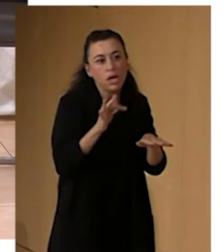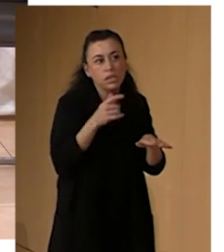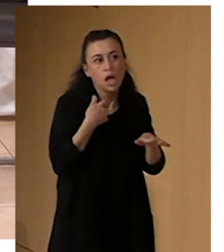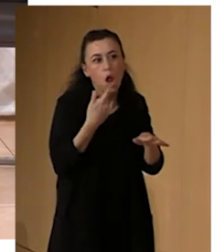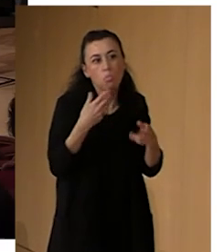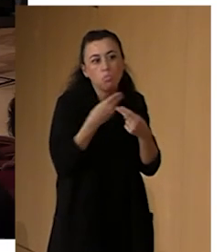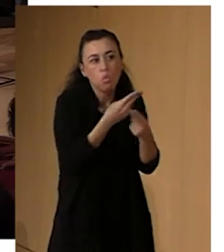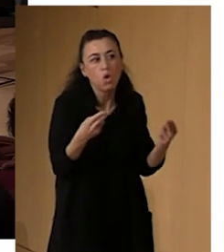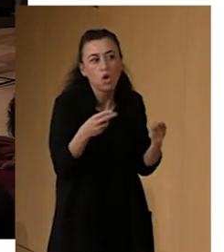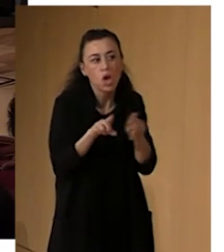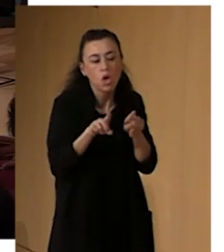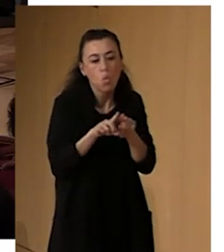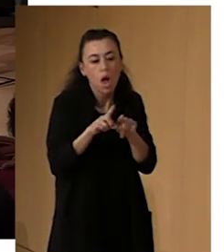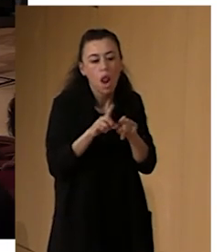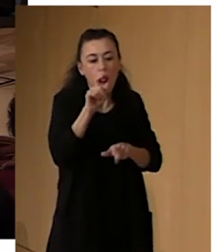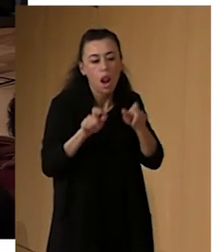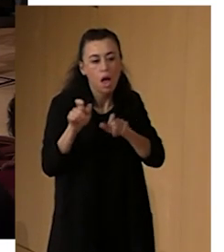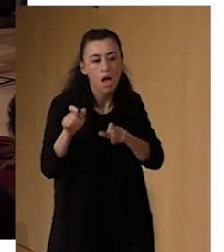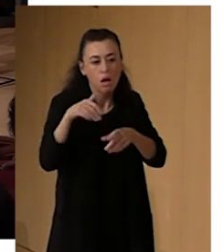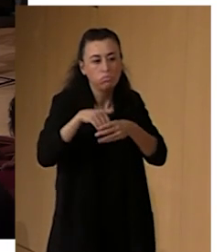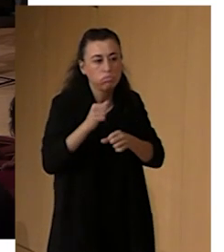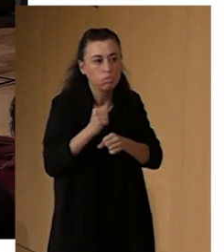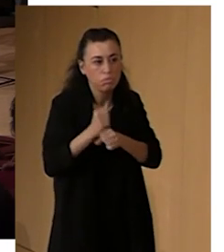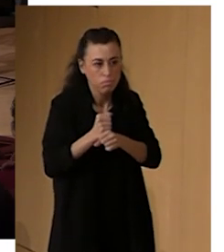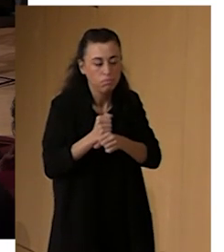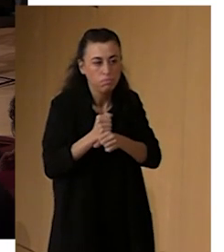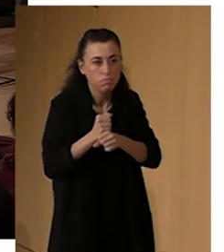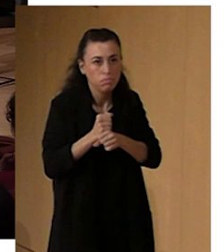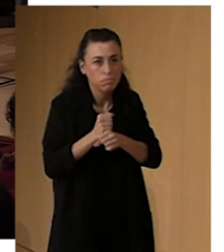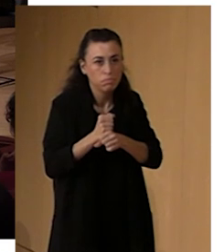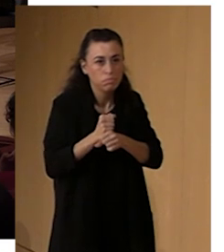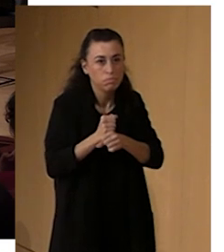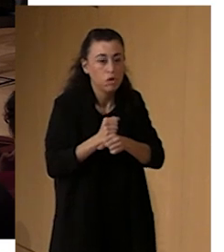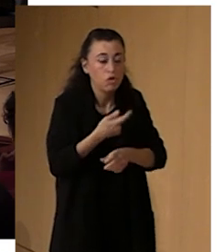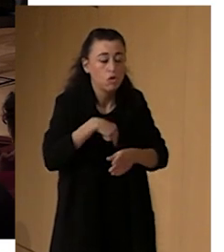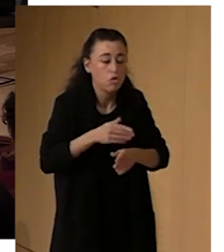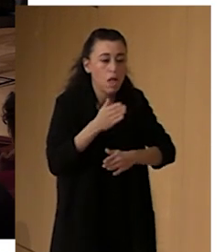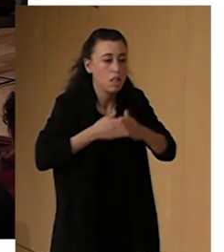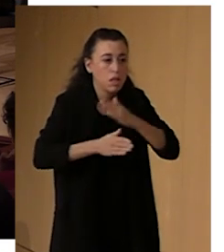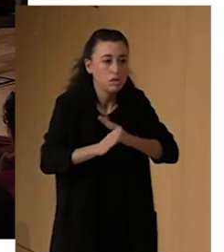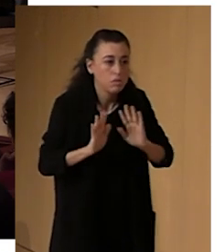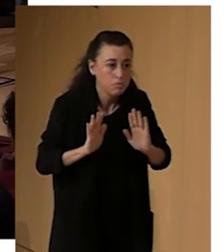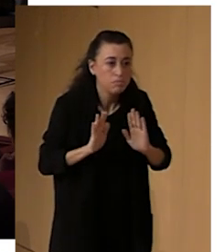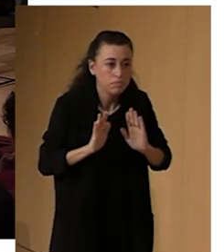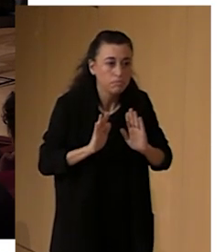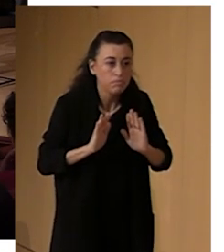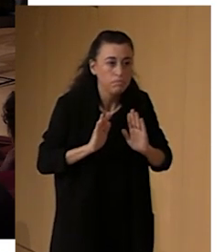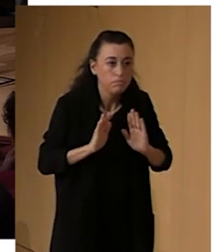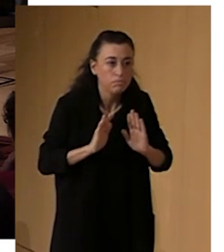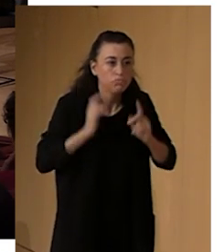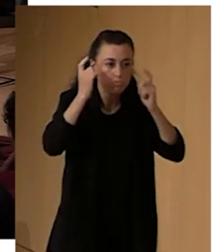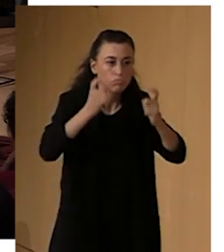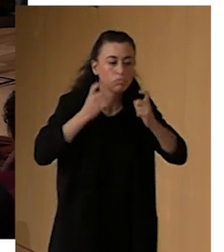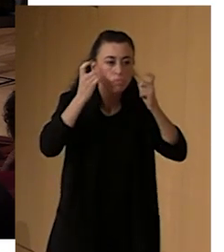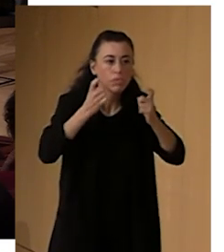suerte de contar con entidades como aptent o espacios que son accesibles con lo cual nos relajamos mucho pero hay otras ocasiones que nos lo tenemos que